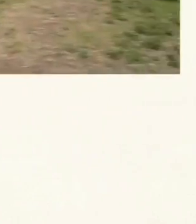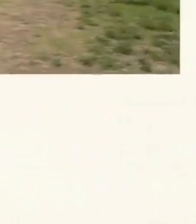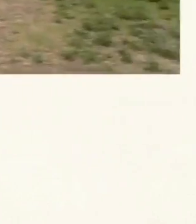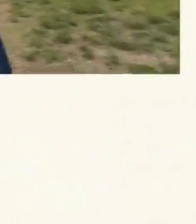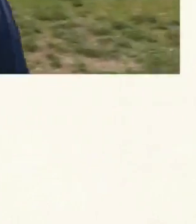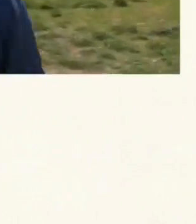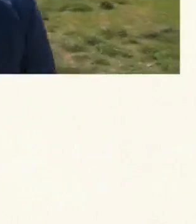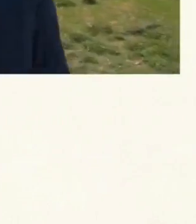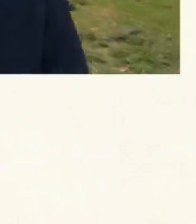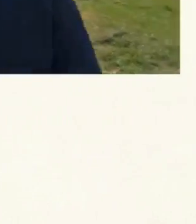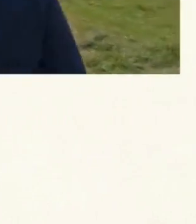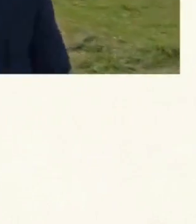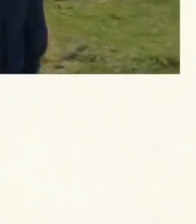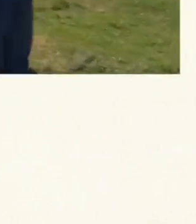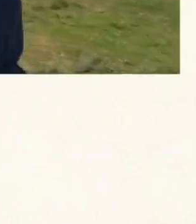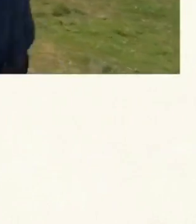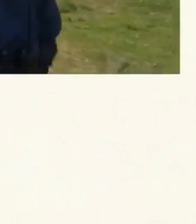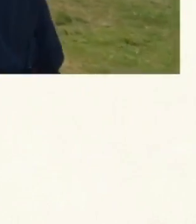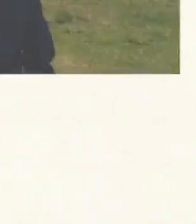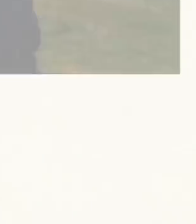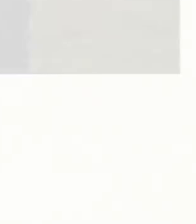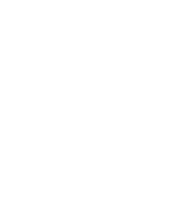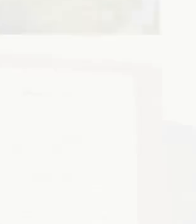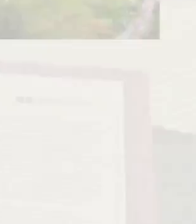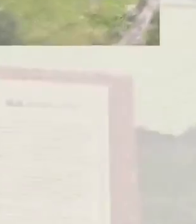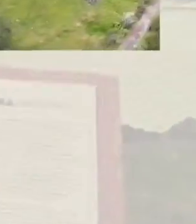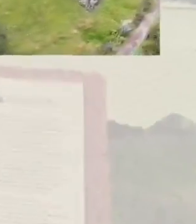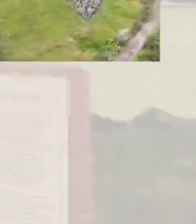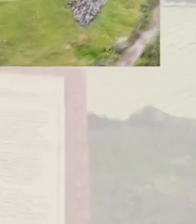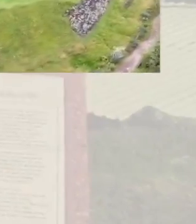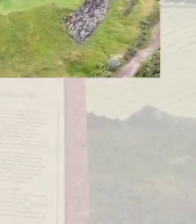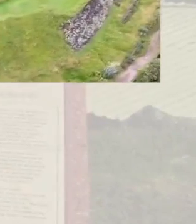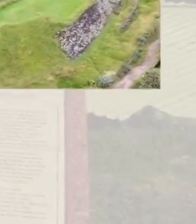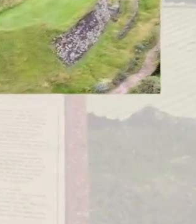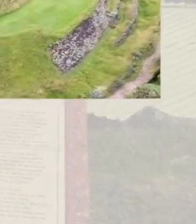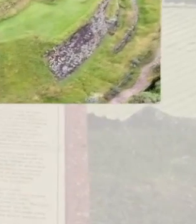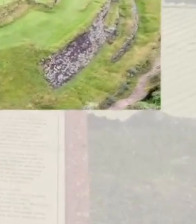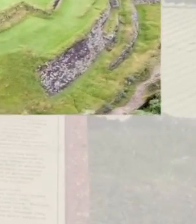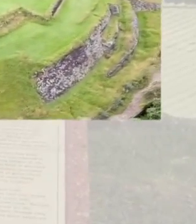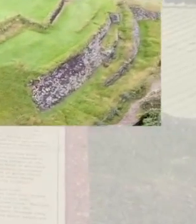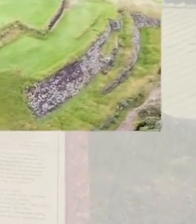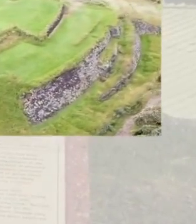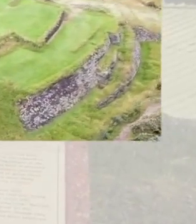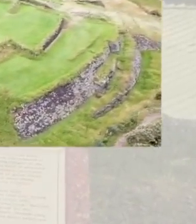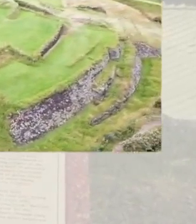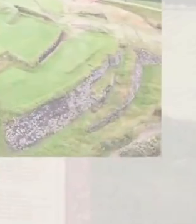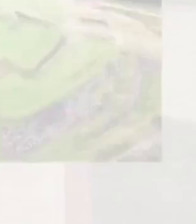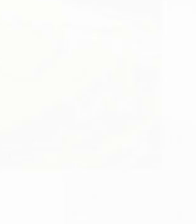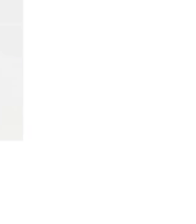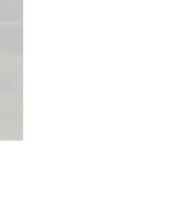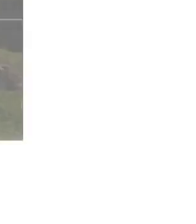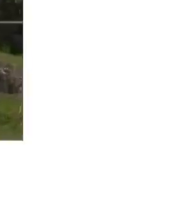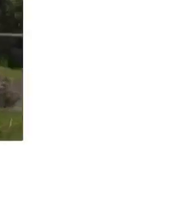Historia viva de México. Una trayectoria ejemplar. Bueno, en estos momentos nos encontramos en la cima del Gran Basamento de